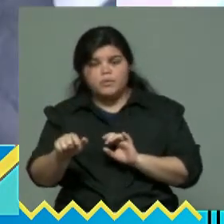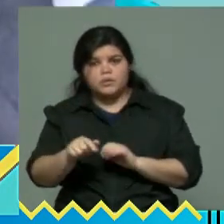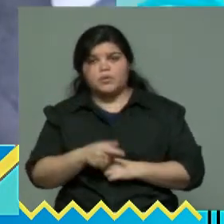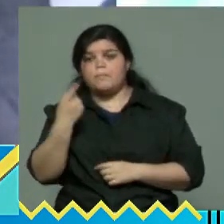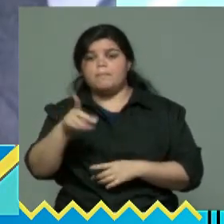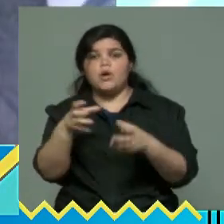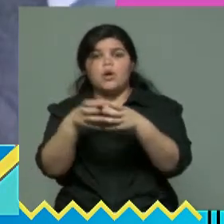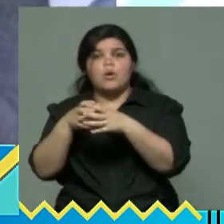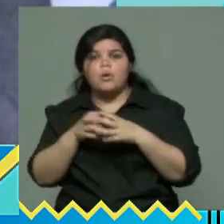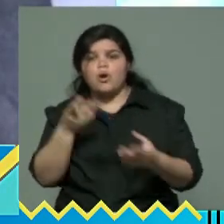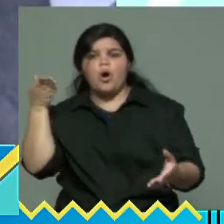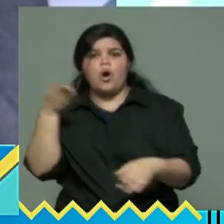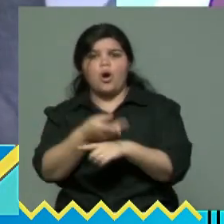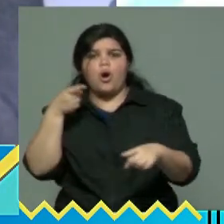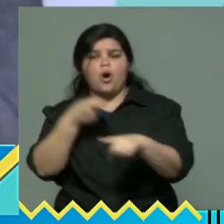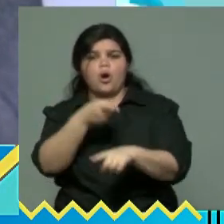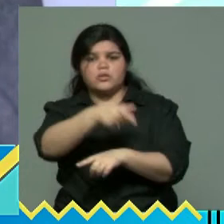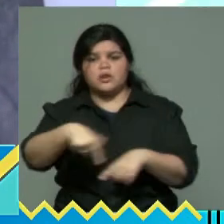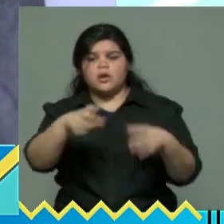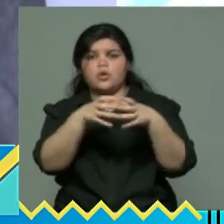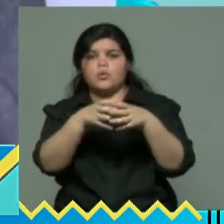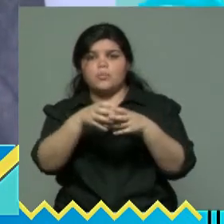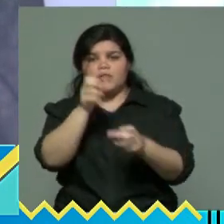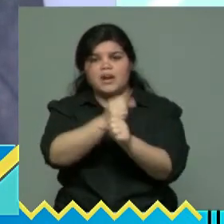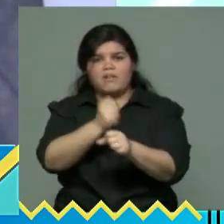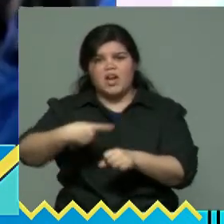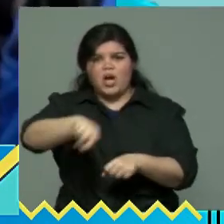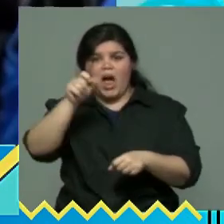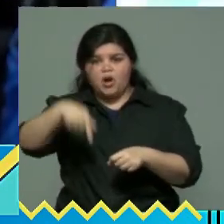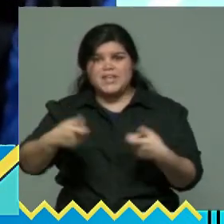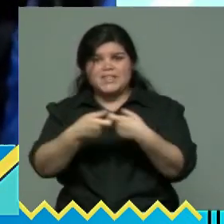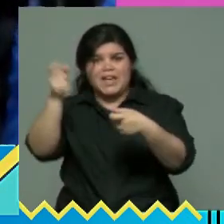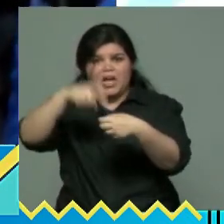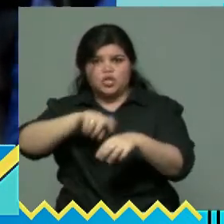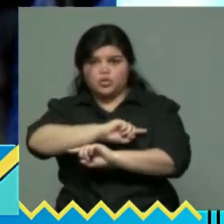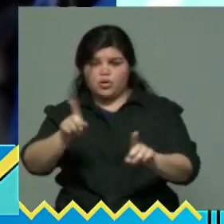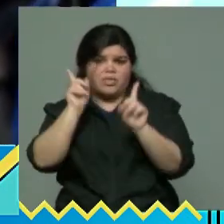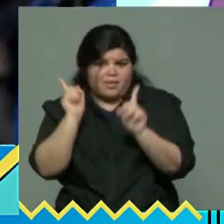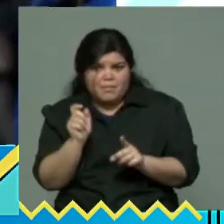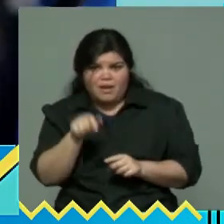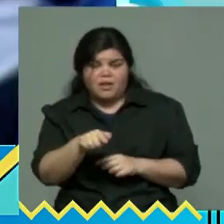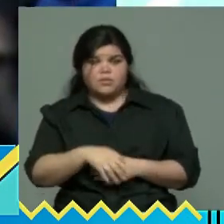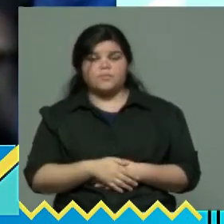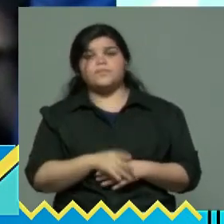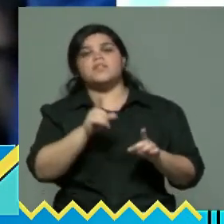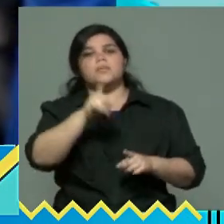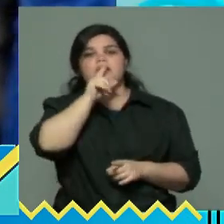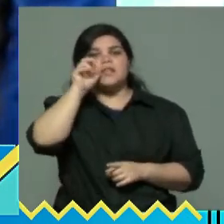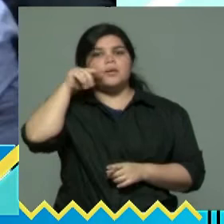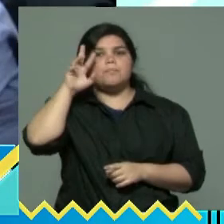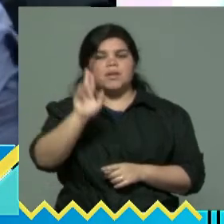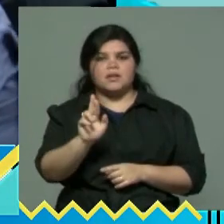los trabajadores, fundamentalmente para los que hoy ni siquiera están sindicalizados. Yo no me olvido nunca una frase de Jorge Traca que dijo: hay que entender al que